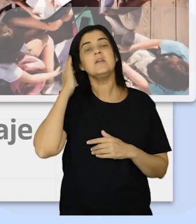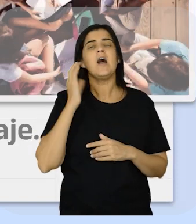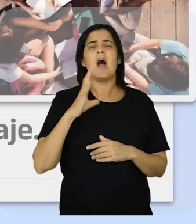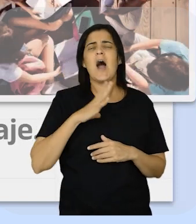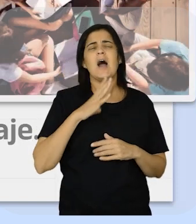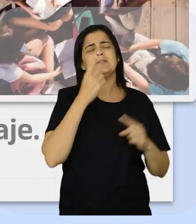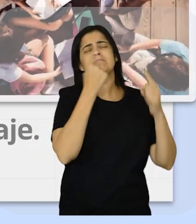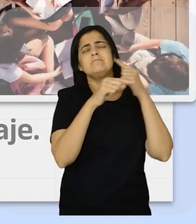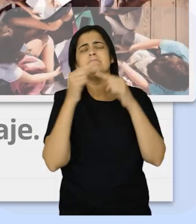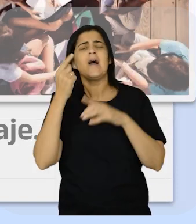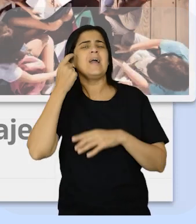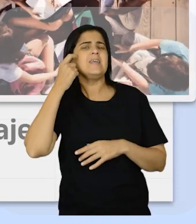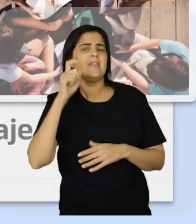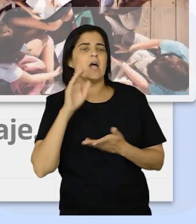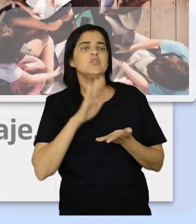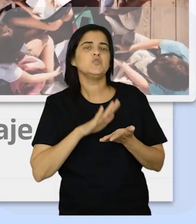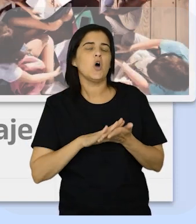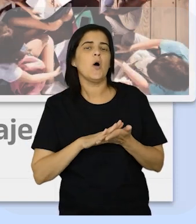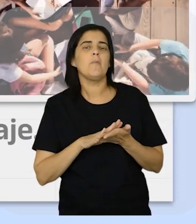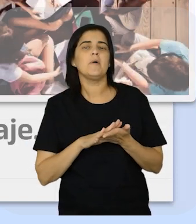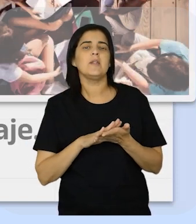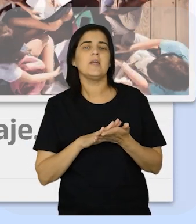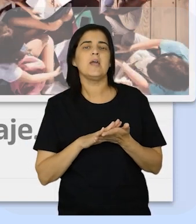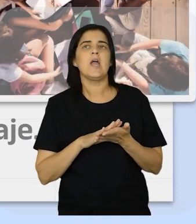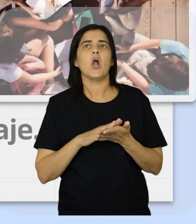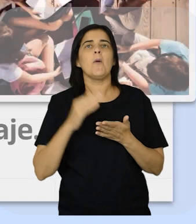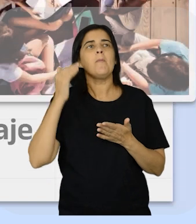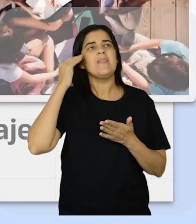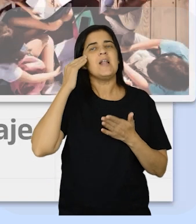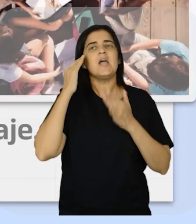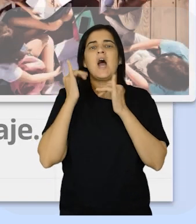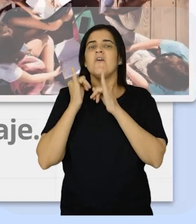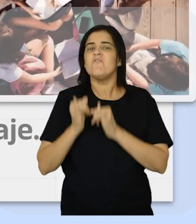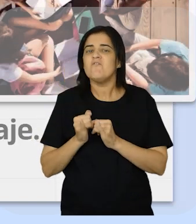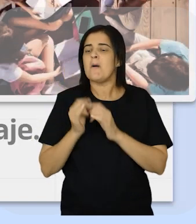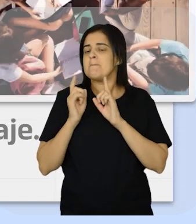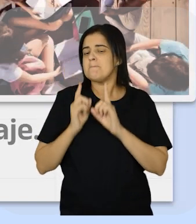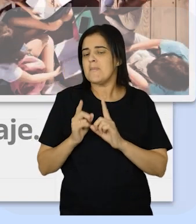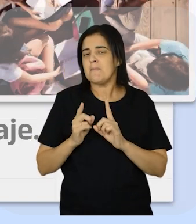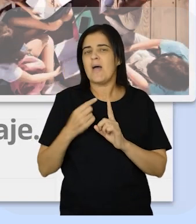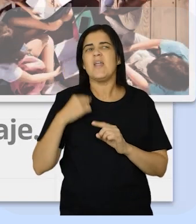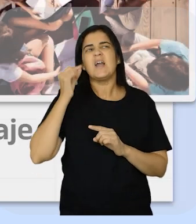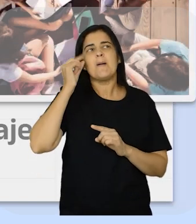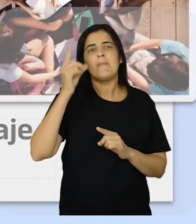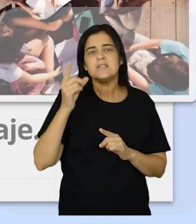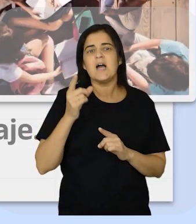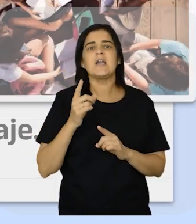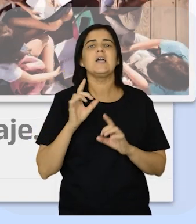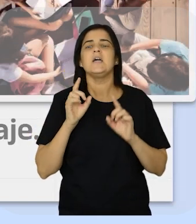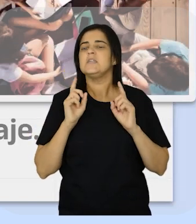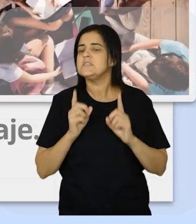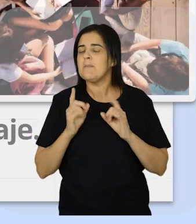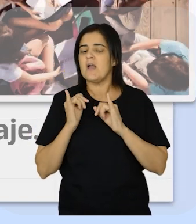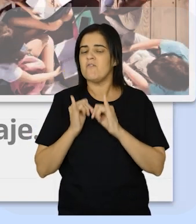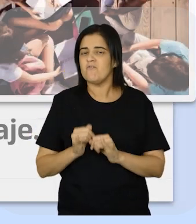de ideas que tienen que ver con la mentalidad estática, con la mentalidad de que nuestras capacidades son